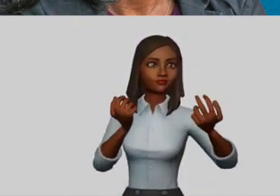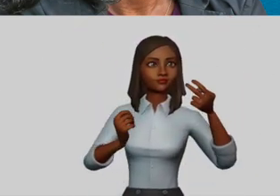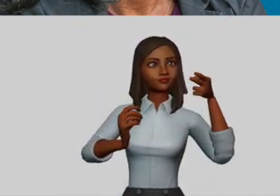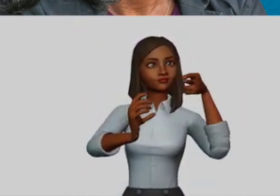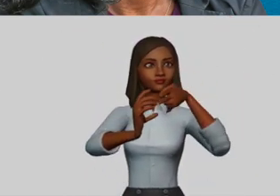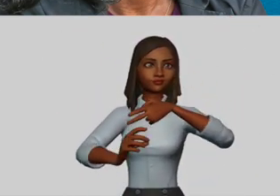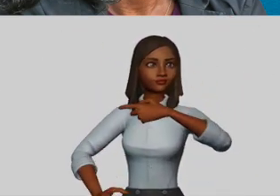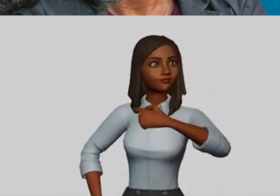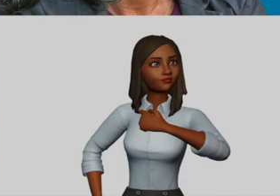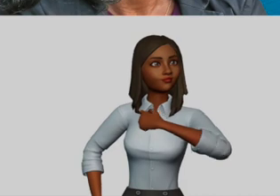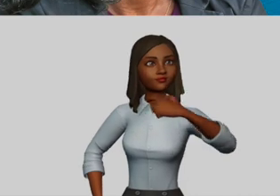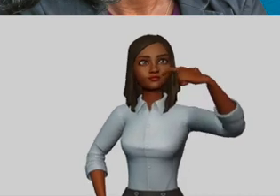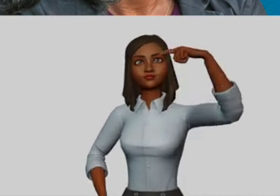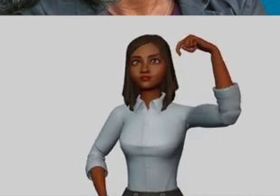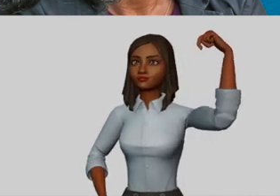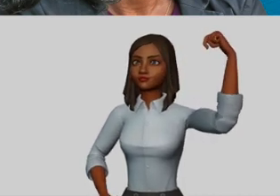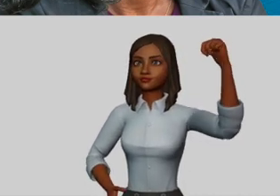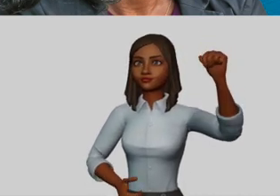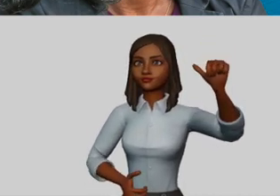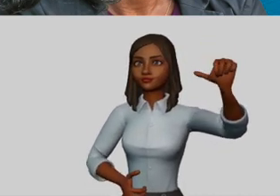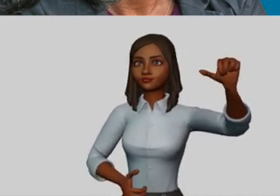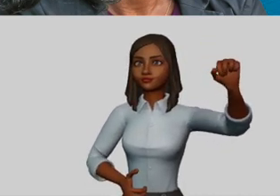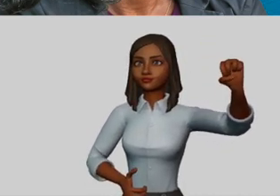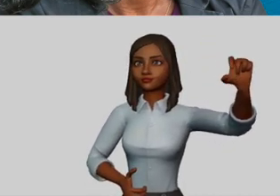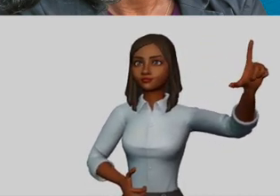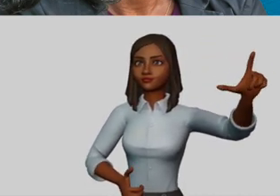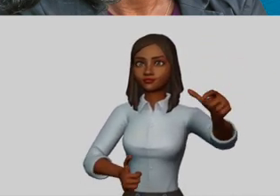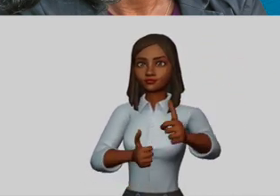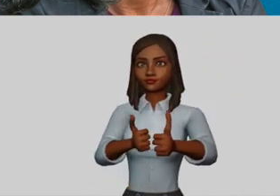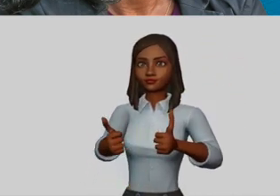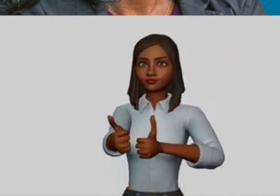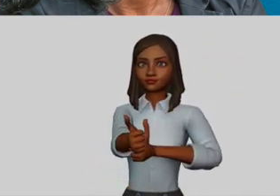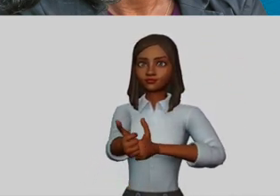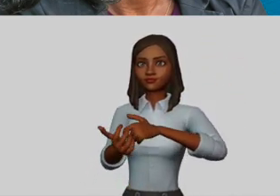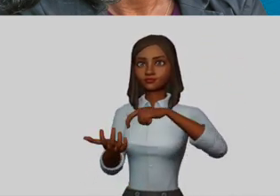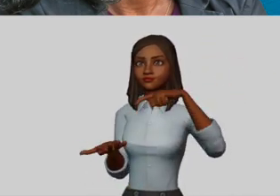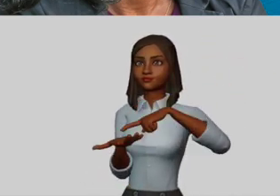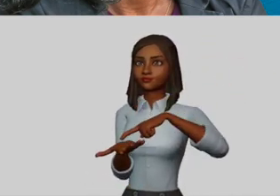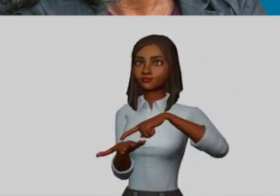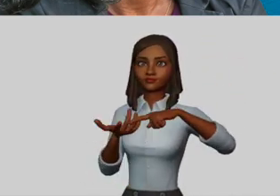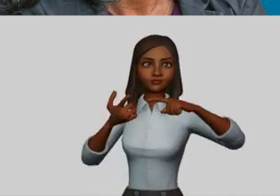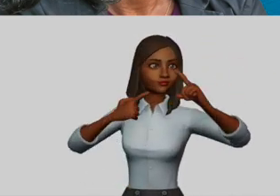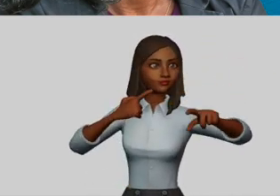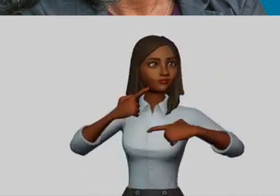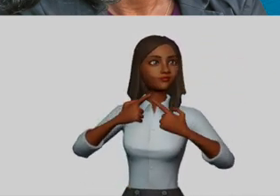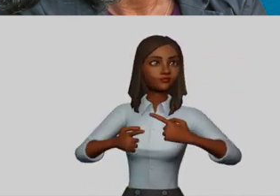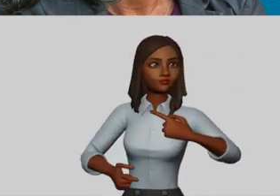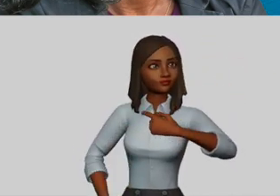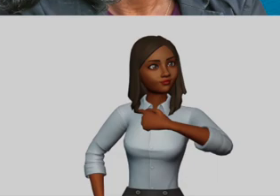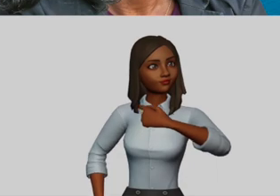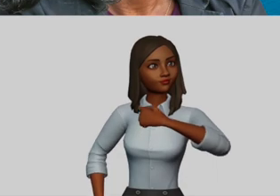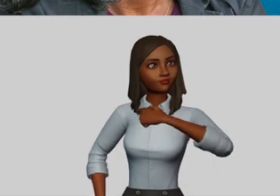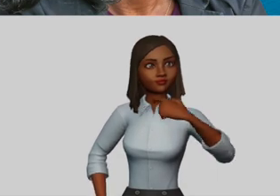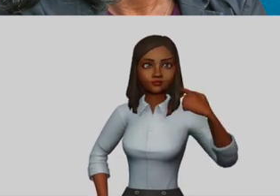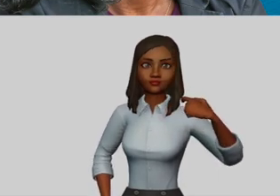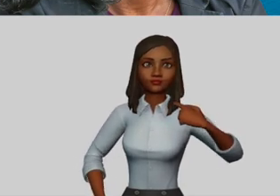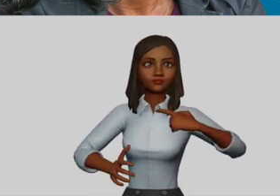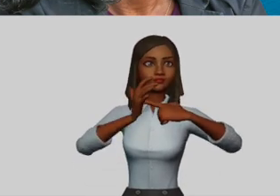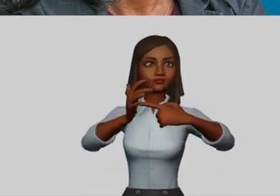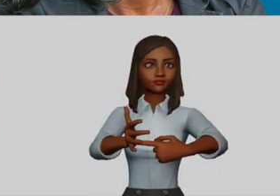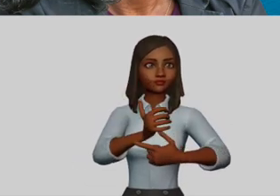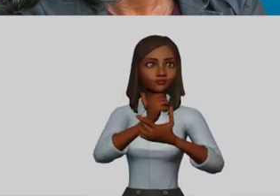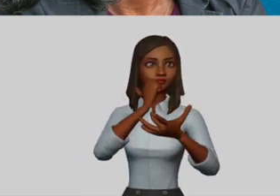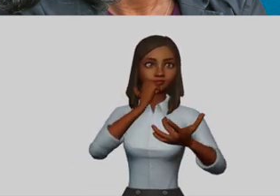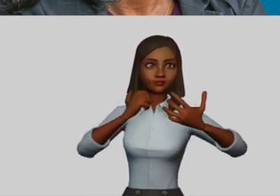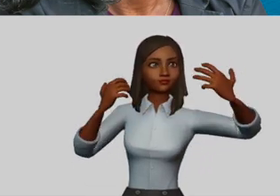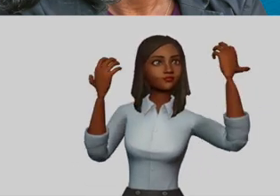wow. Y para mí fue alguien importante porque un profesor que ha estudiado la cultura